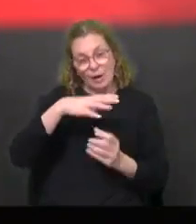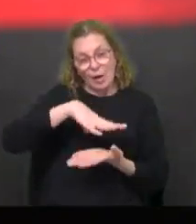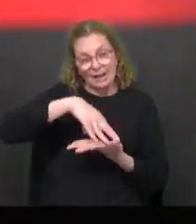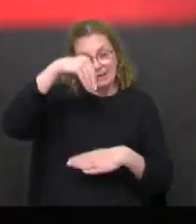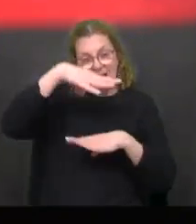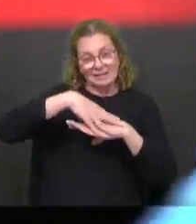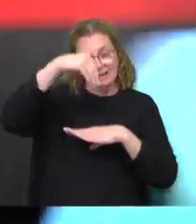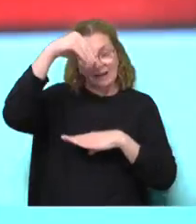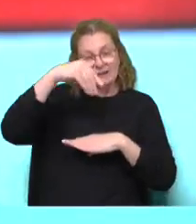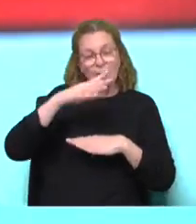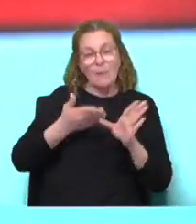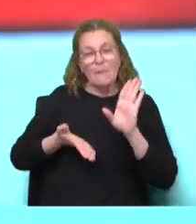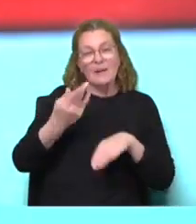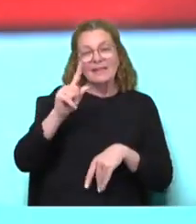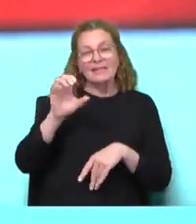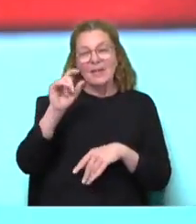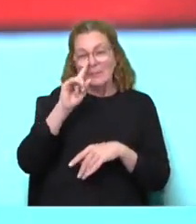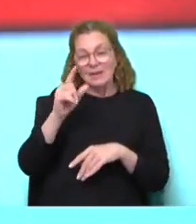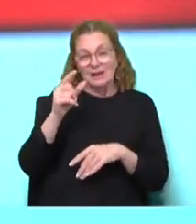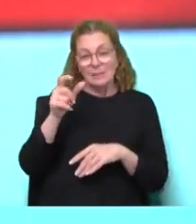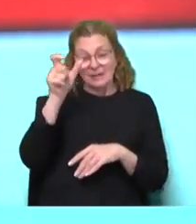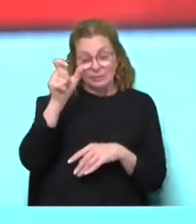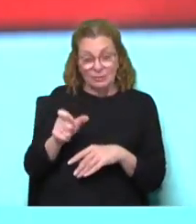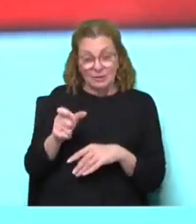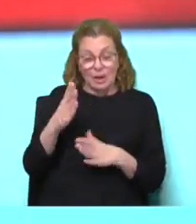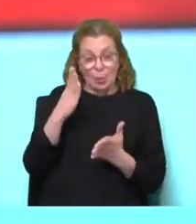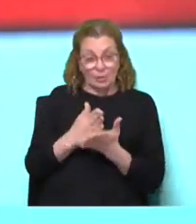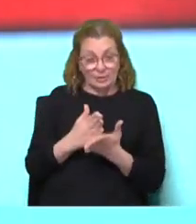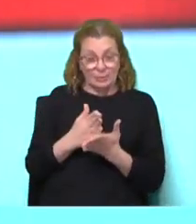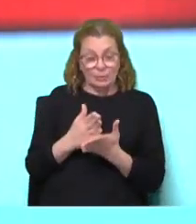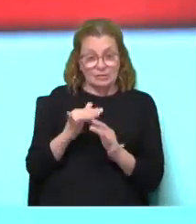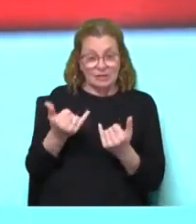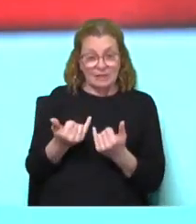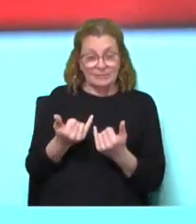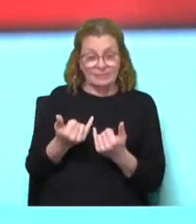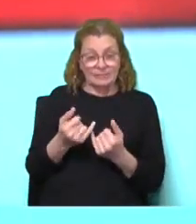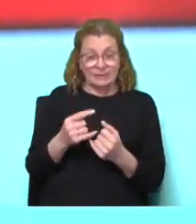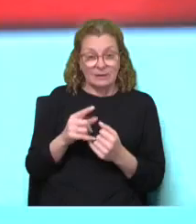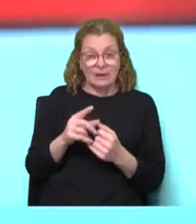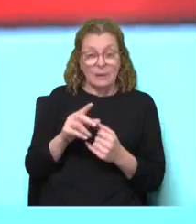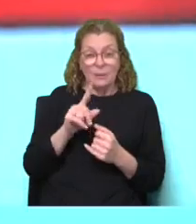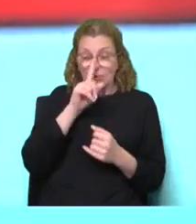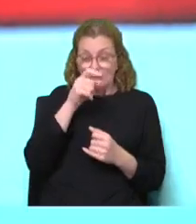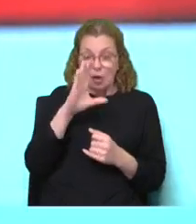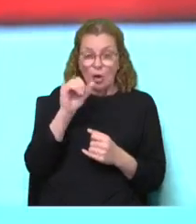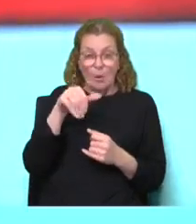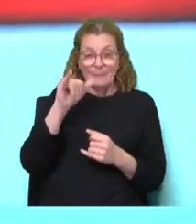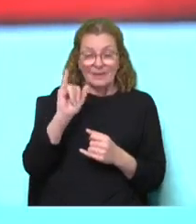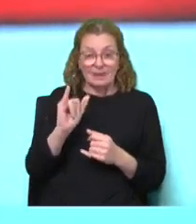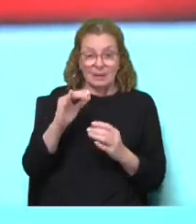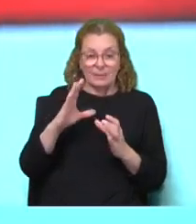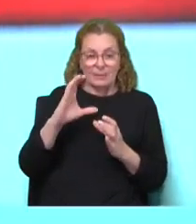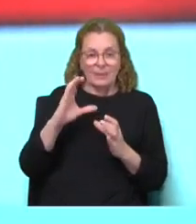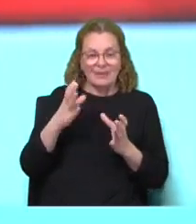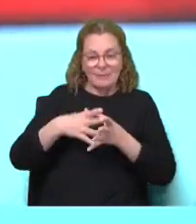nos visitan más de 10.000 espectadores últimamente en cada Montevideo Comics y seguramente va a ir